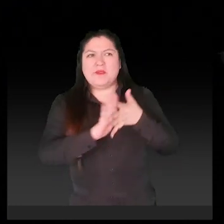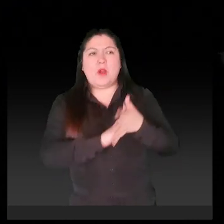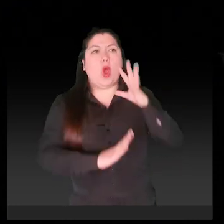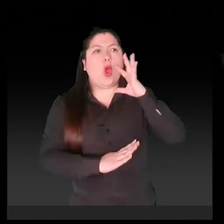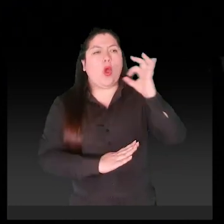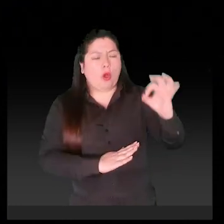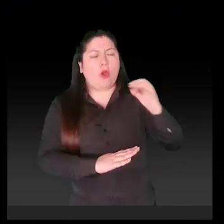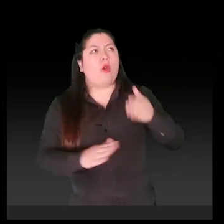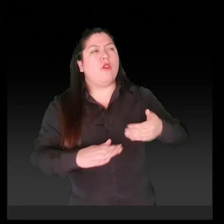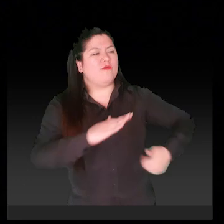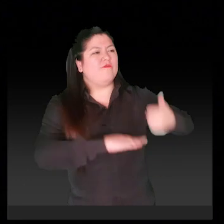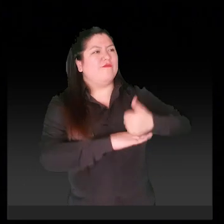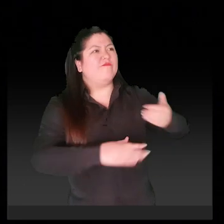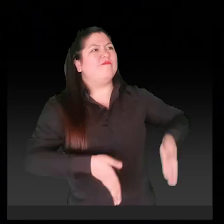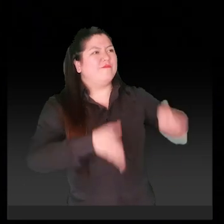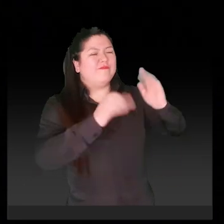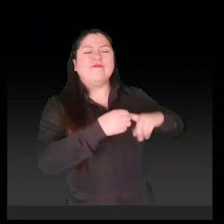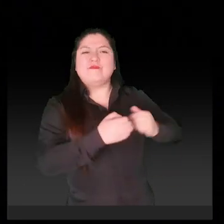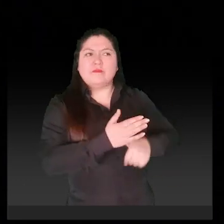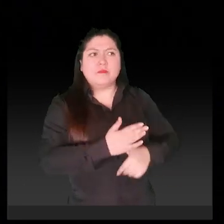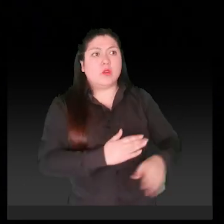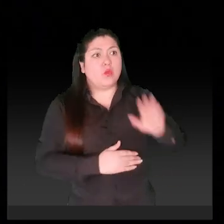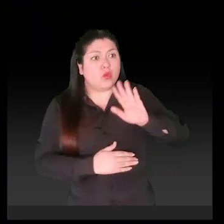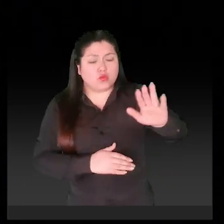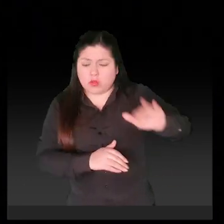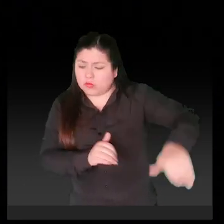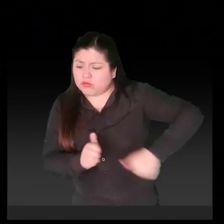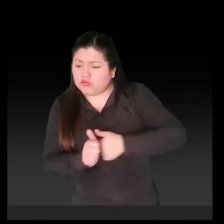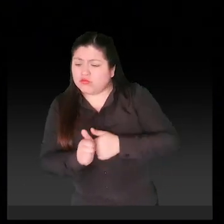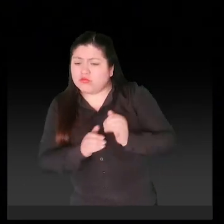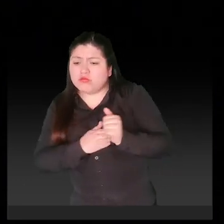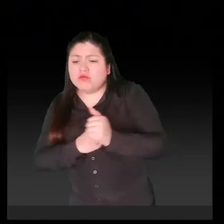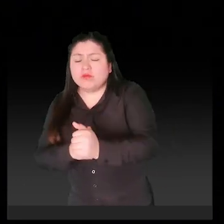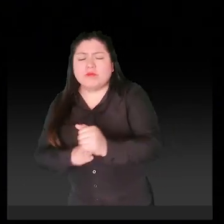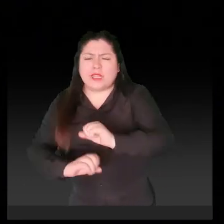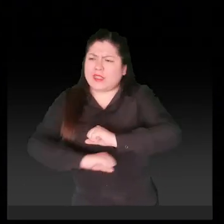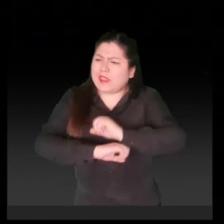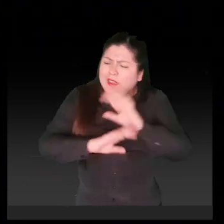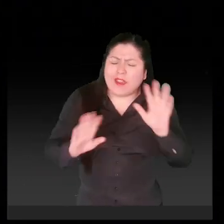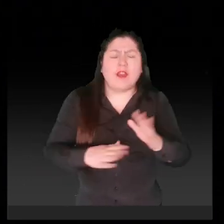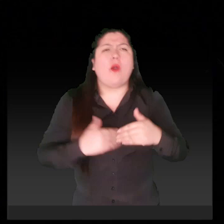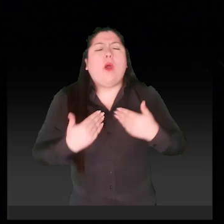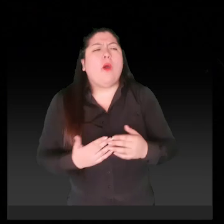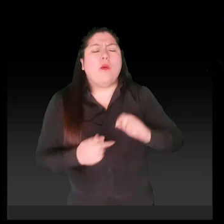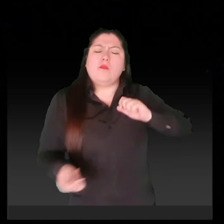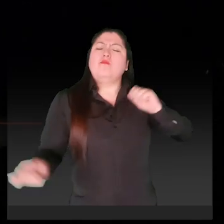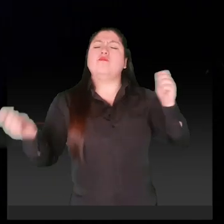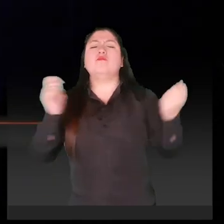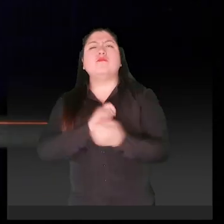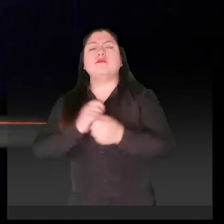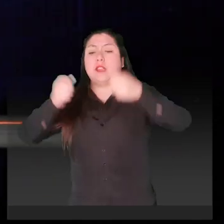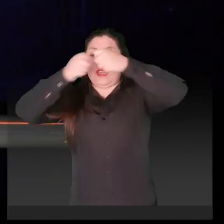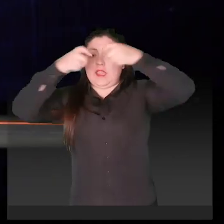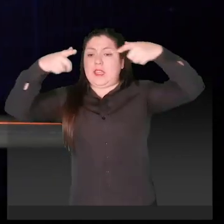registrador, pero también en la era donde usted nos ha dado directrices claras, donde queremos transformar